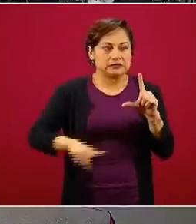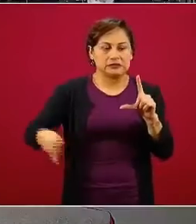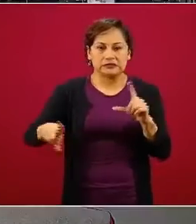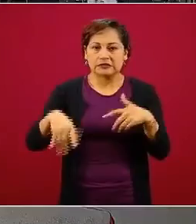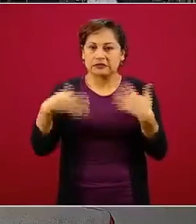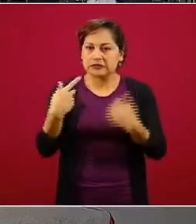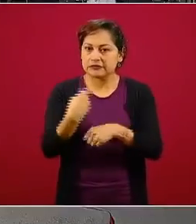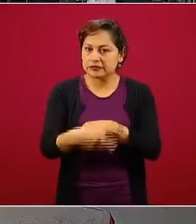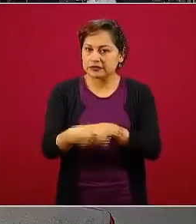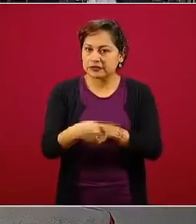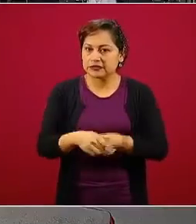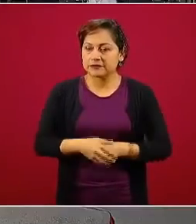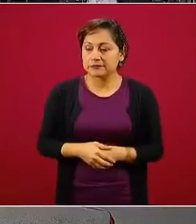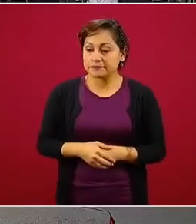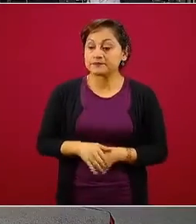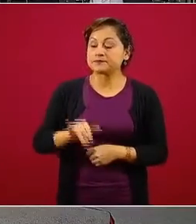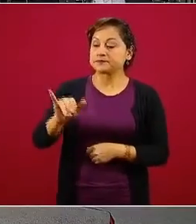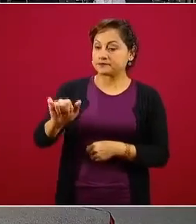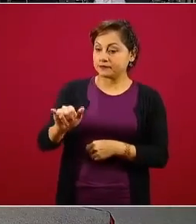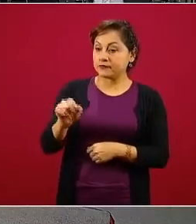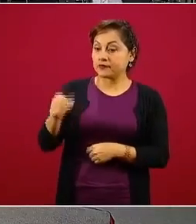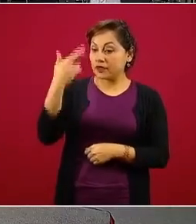Sí, pero además estás tocando, es un tema que